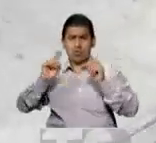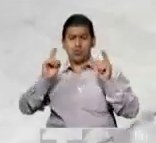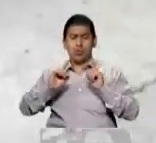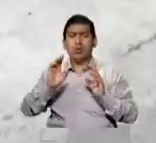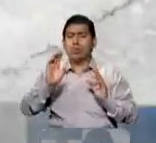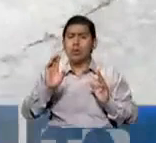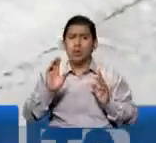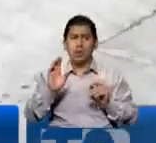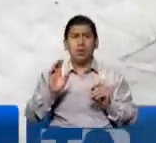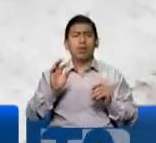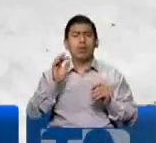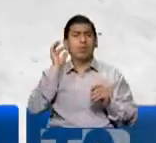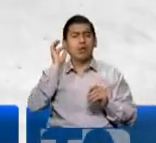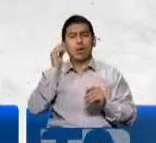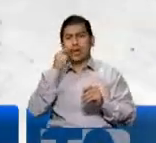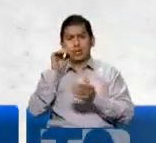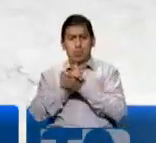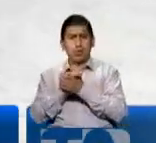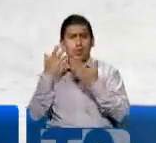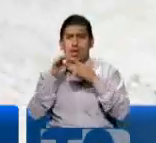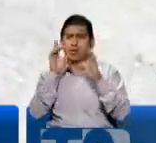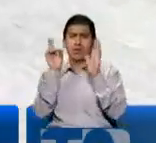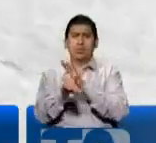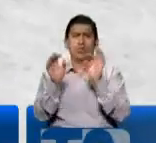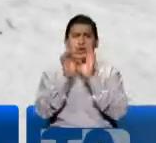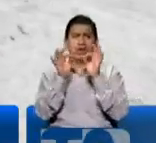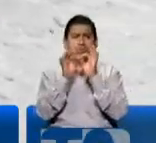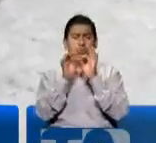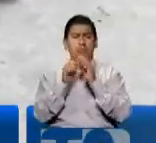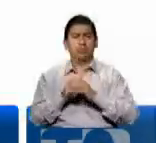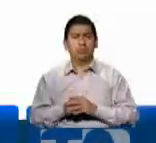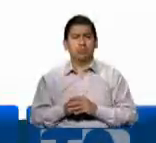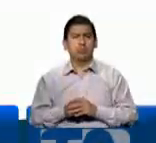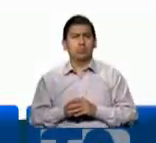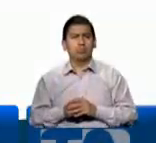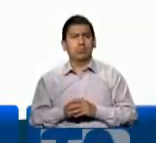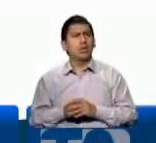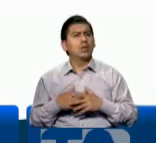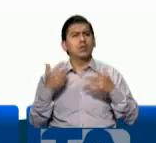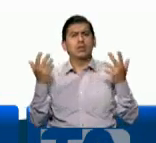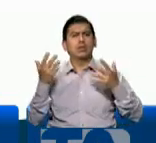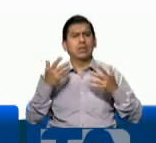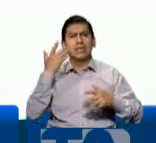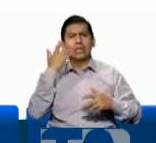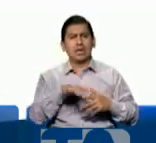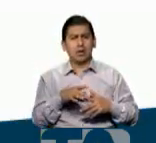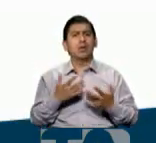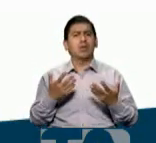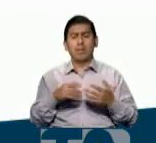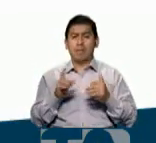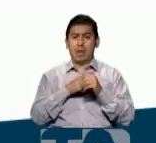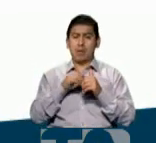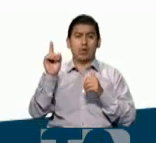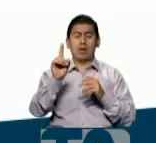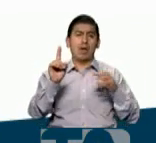Sin embargo, el esposo de la agredida lo denunció mediante sus redes sociales. El ataque fue extraño. Le atestaron un